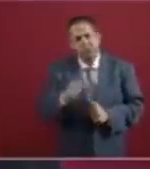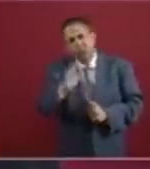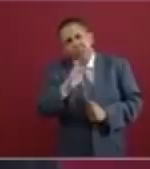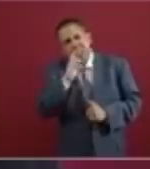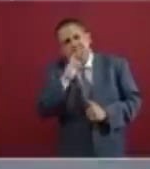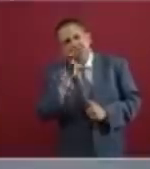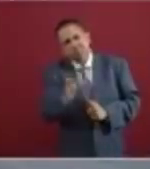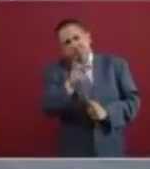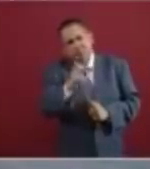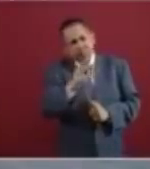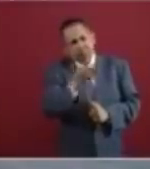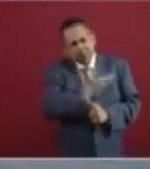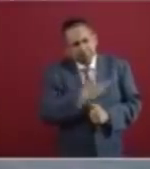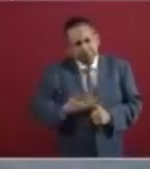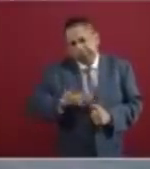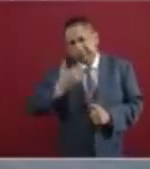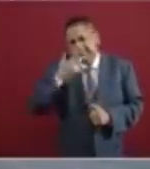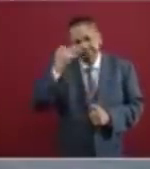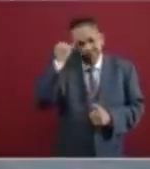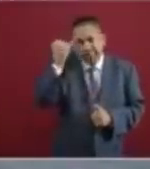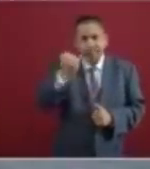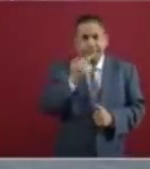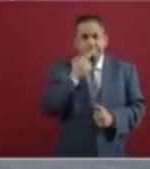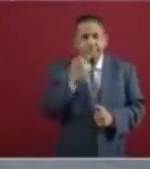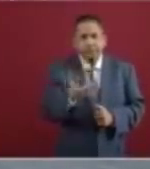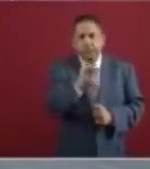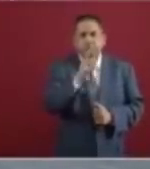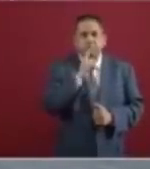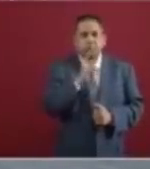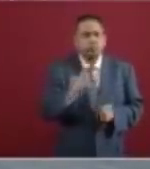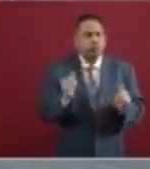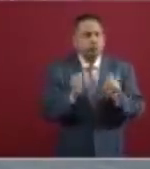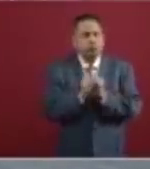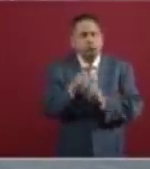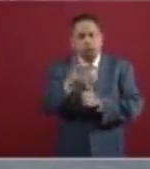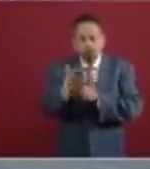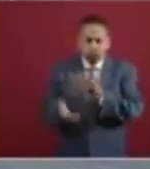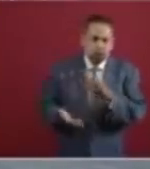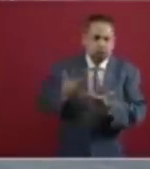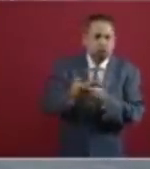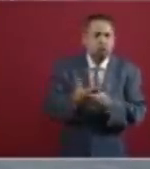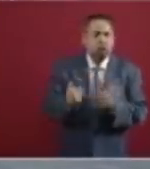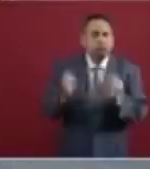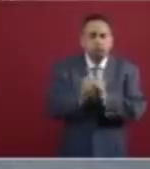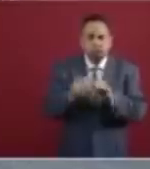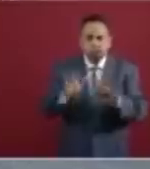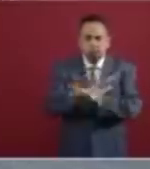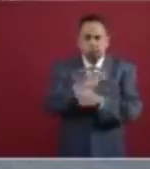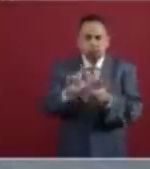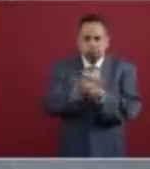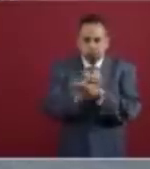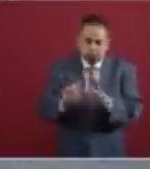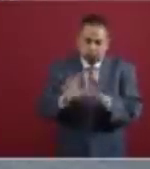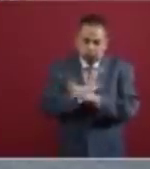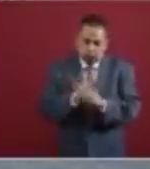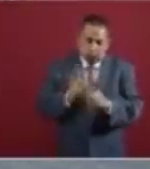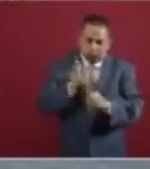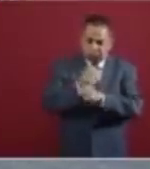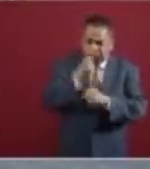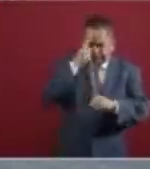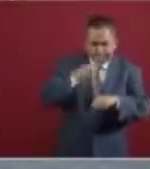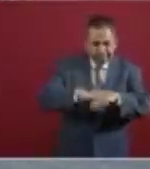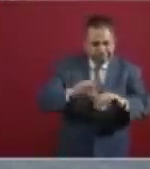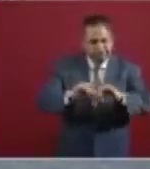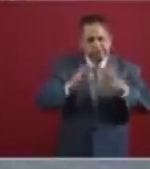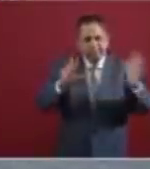¿No sería mejor, presidente, perdón, no sería mejor que fuera acompañada su propuesta de una reforma legislativa que incluyera claramente que